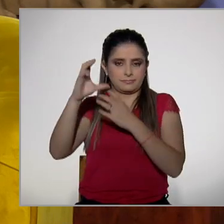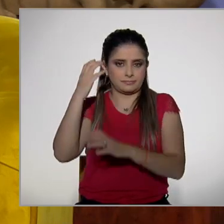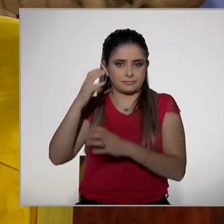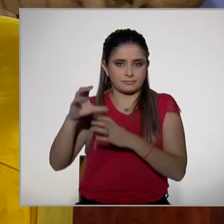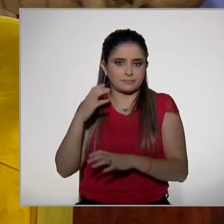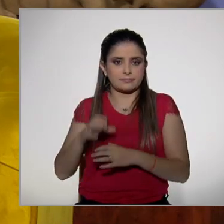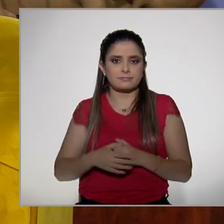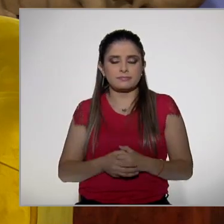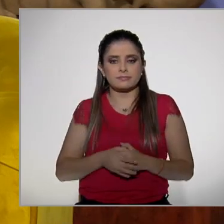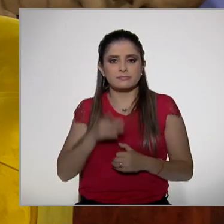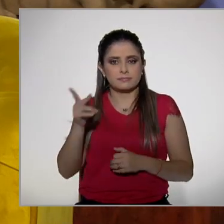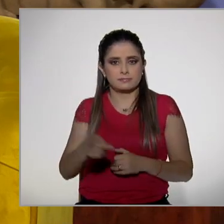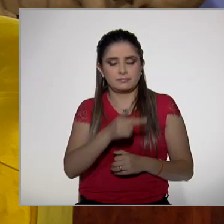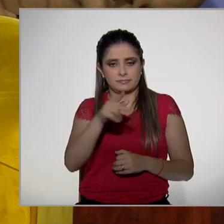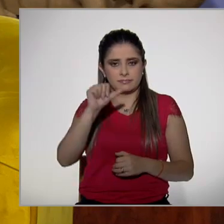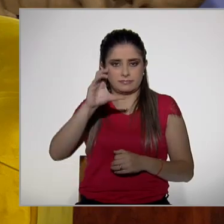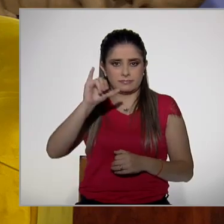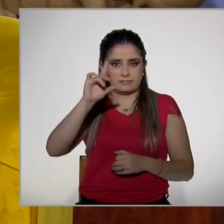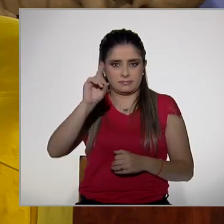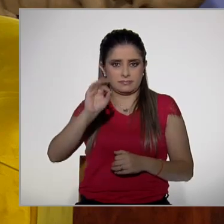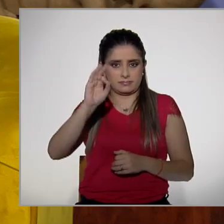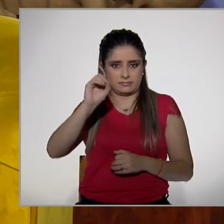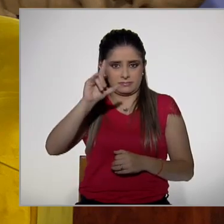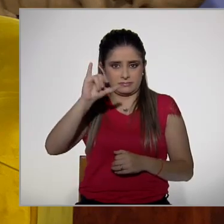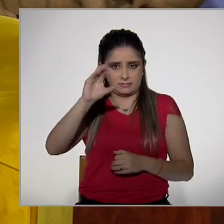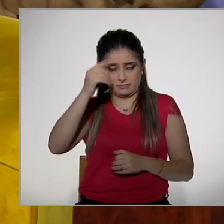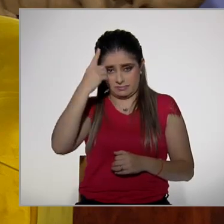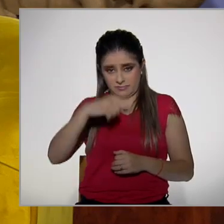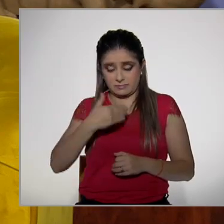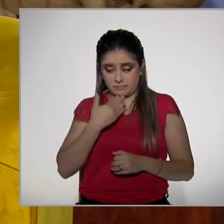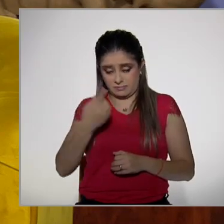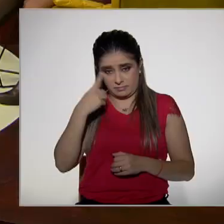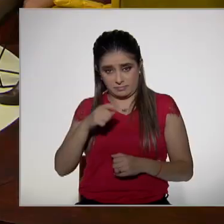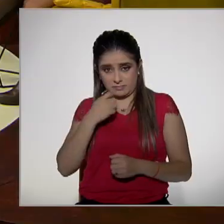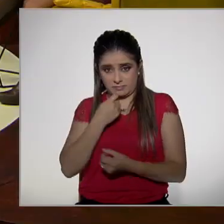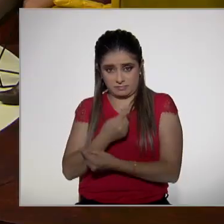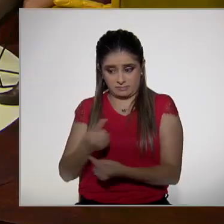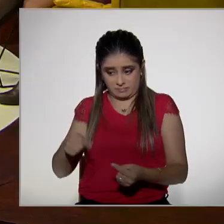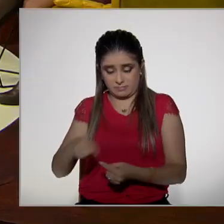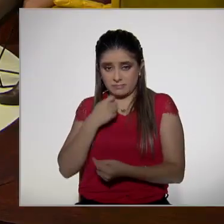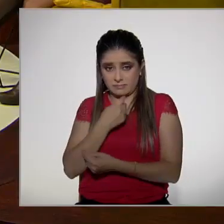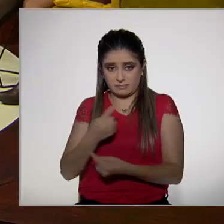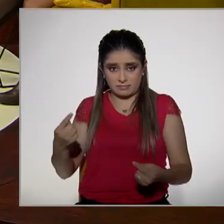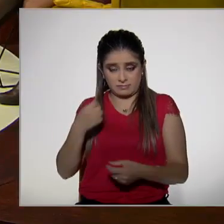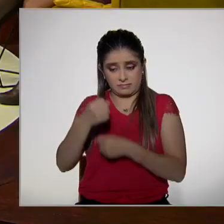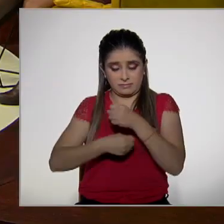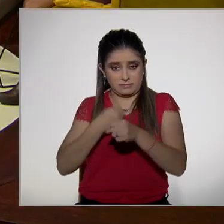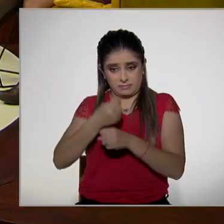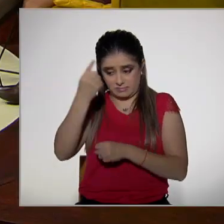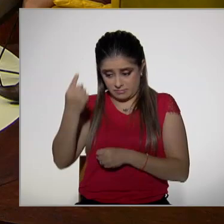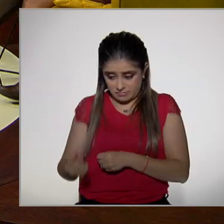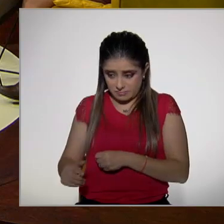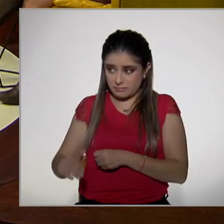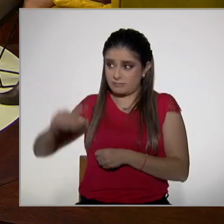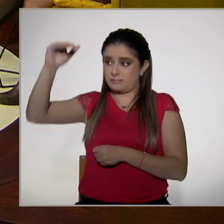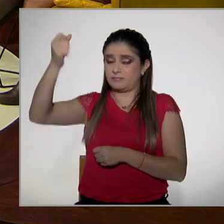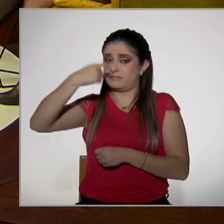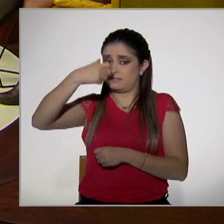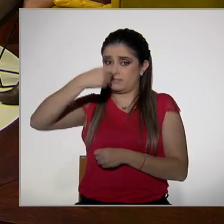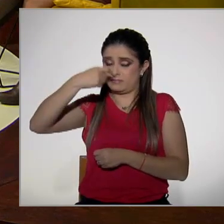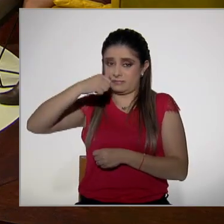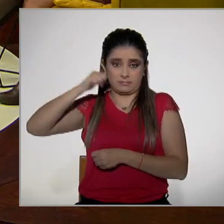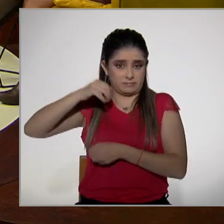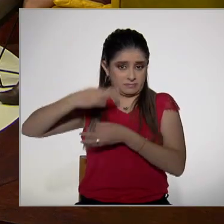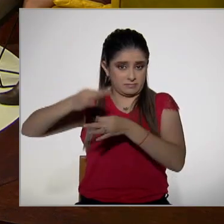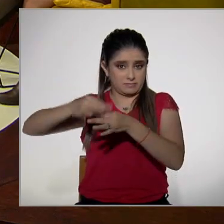solís nos pregunta si el ácido fólico es bueno para los niños y si lo deben de tomar desde que son chiquitos hasta la edad adulta al